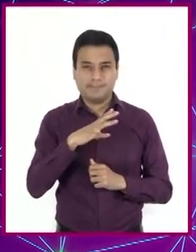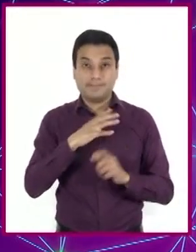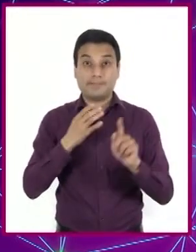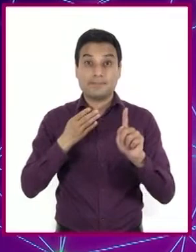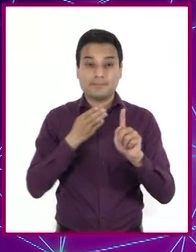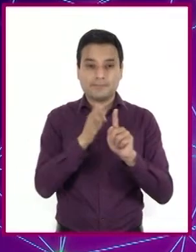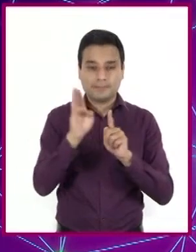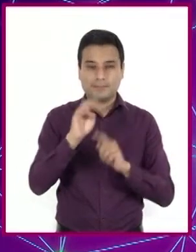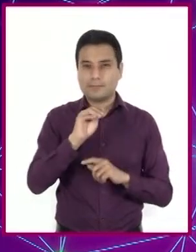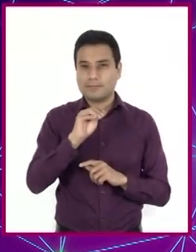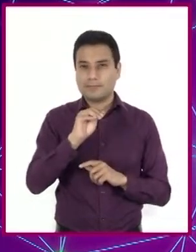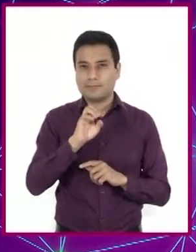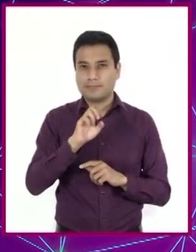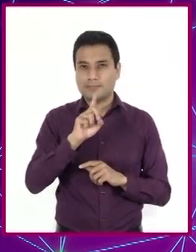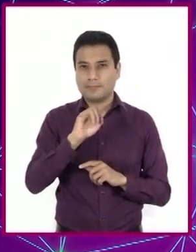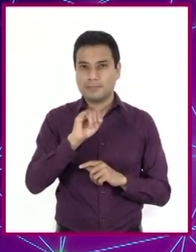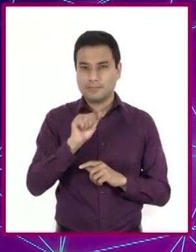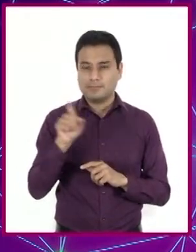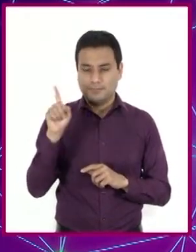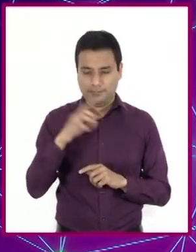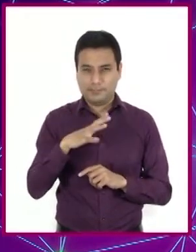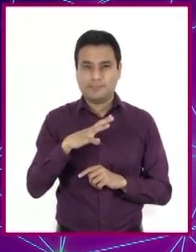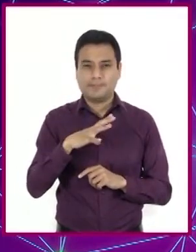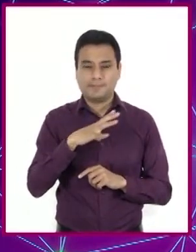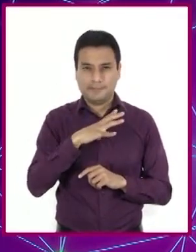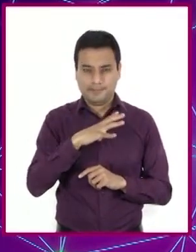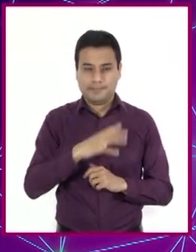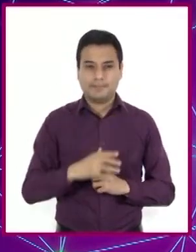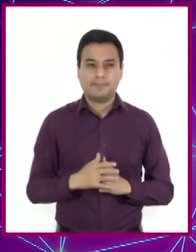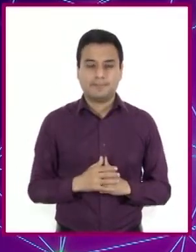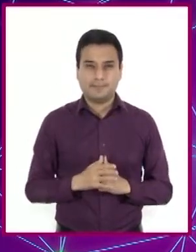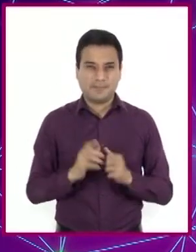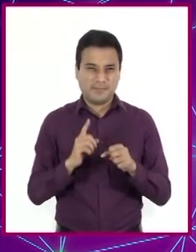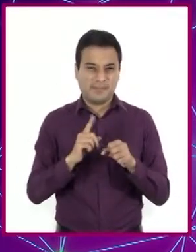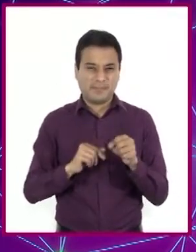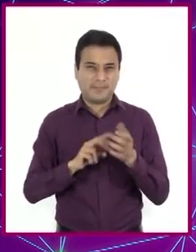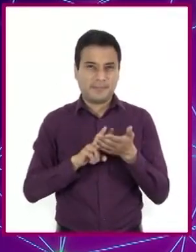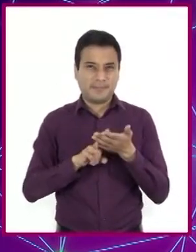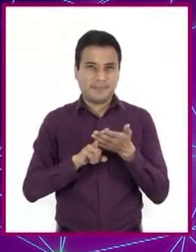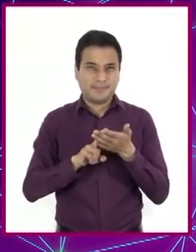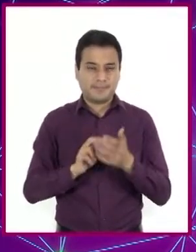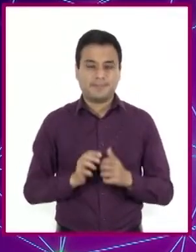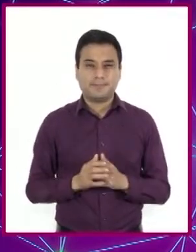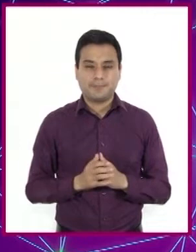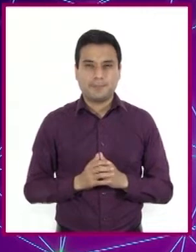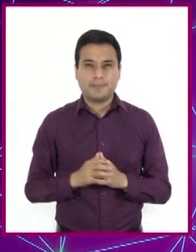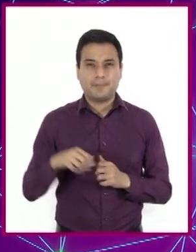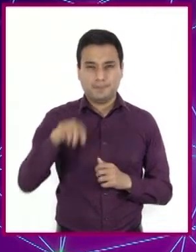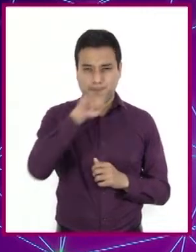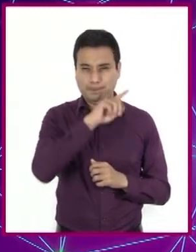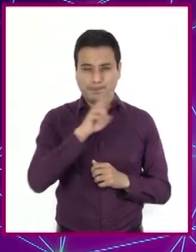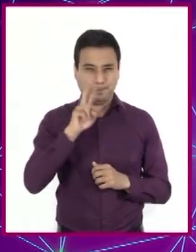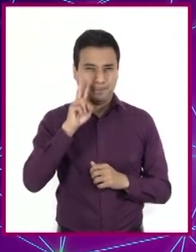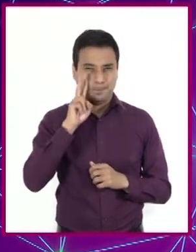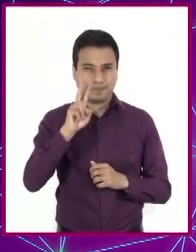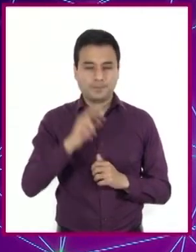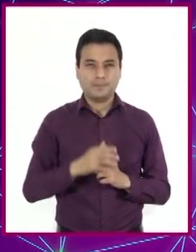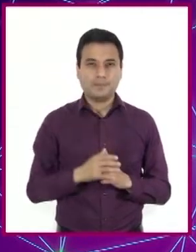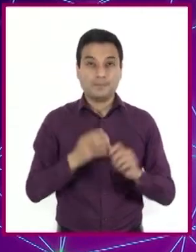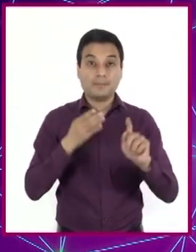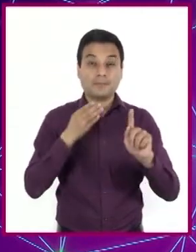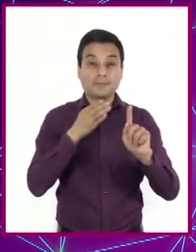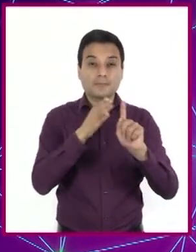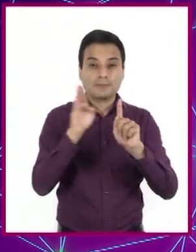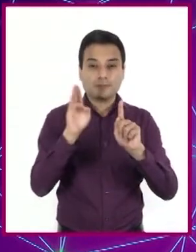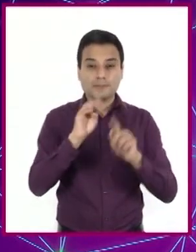media en ambas direcciones, construyendo el intervalo de color verde. Observen que el valor de la desviación